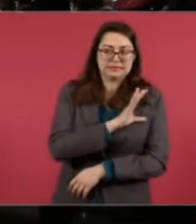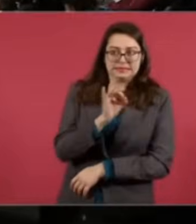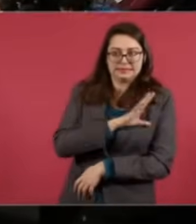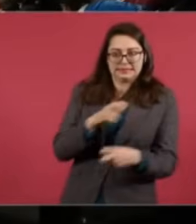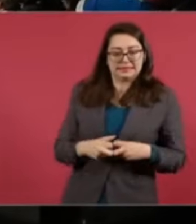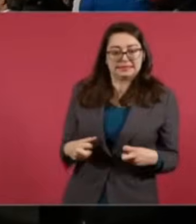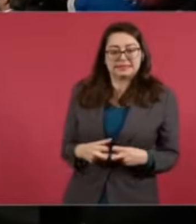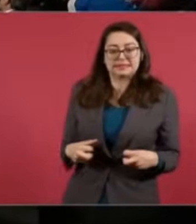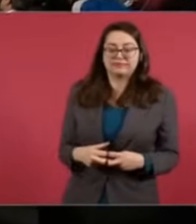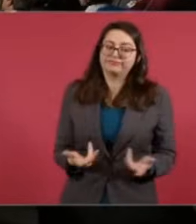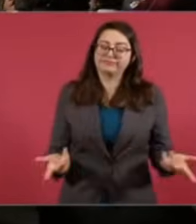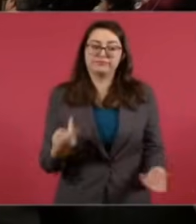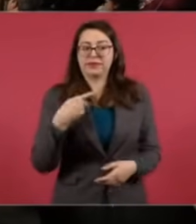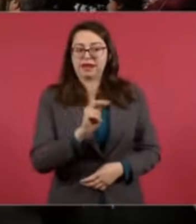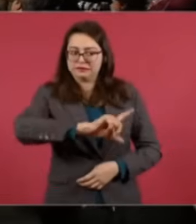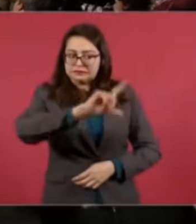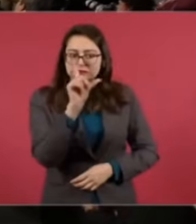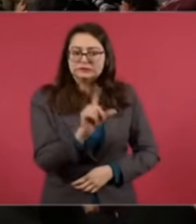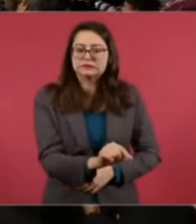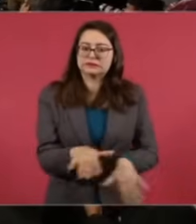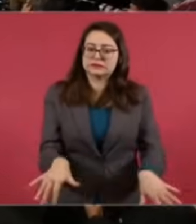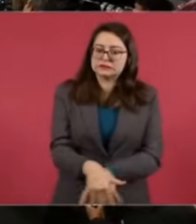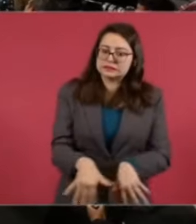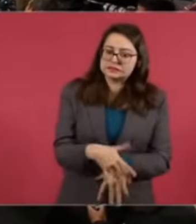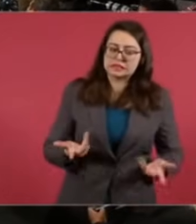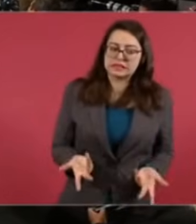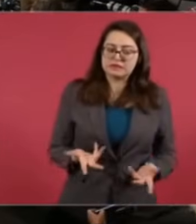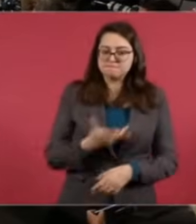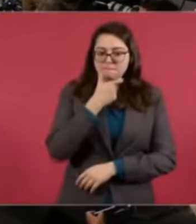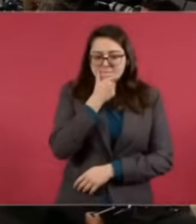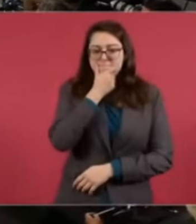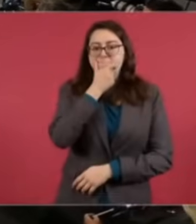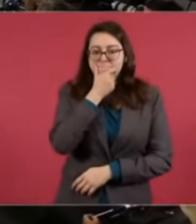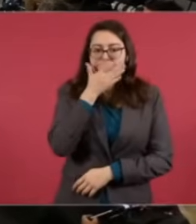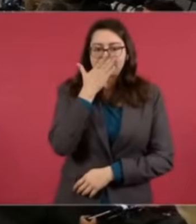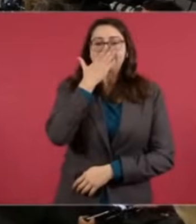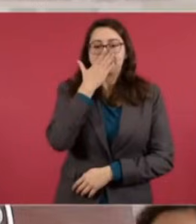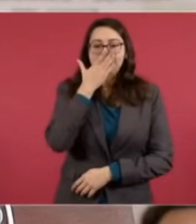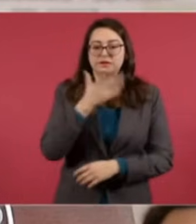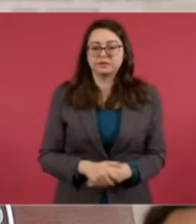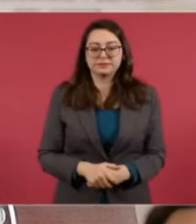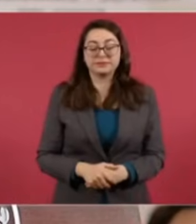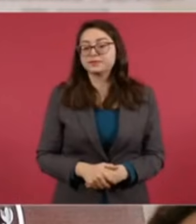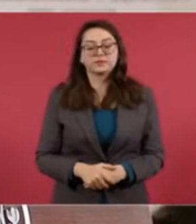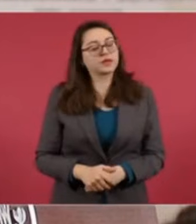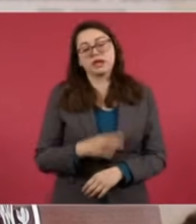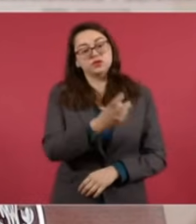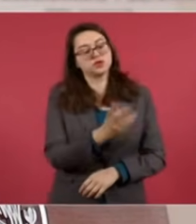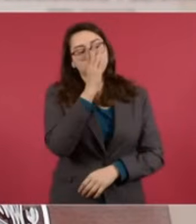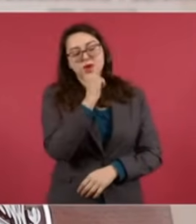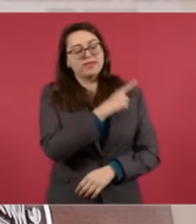y están enseñando el cobre y haciendo el ridículo, lo que no se puede hacer en